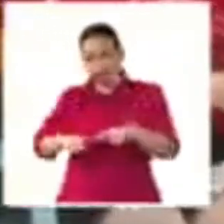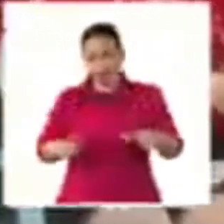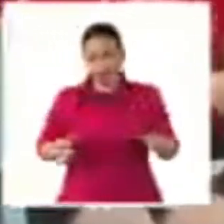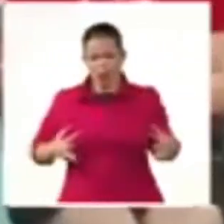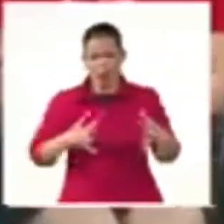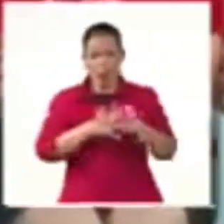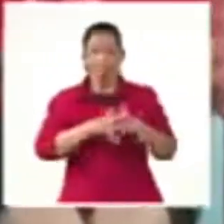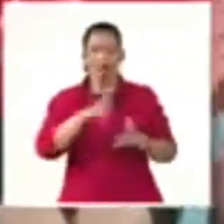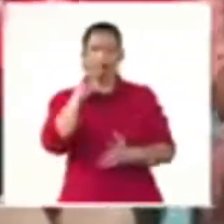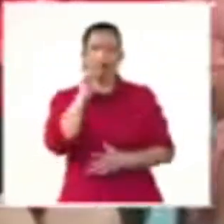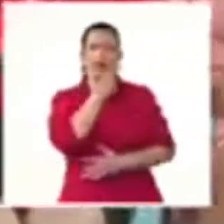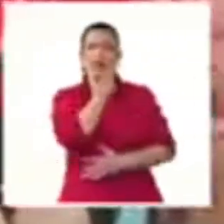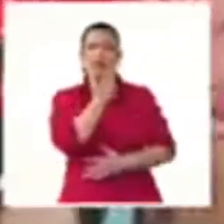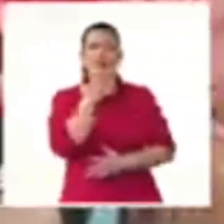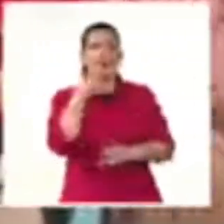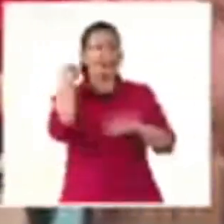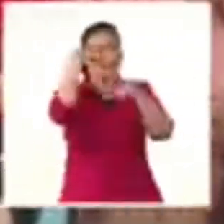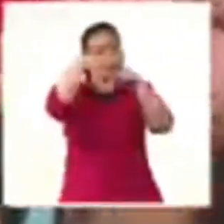solo mencionar algunas.